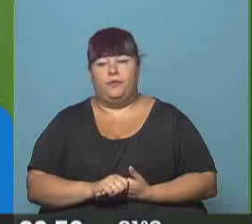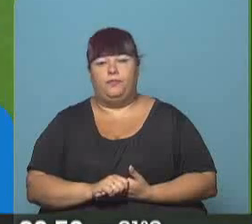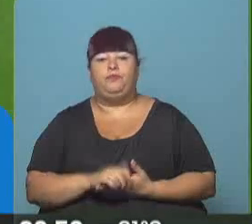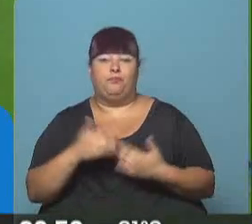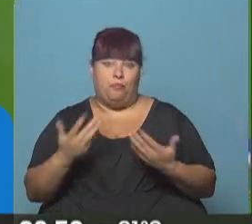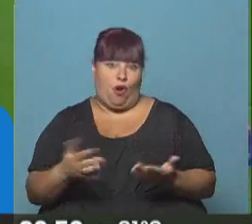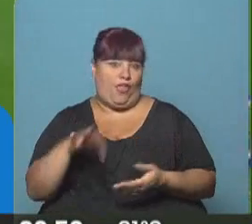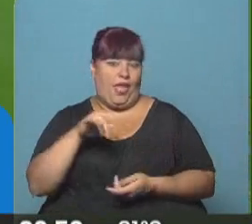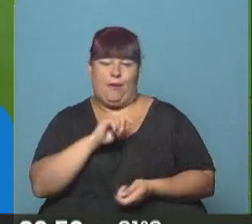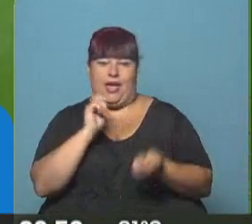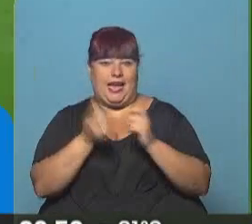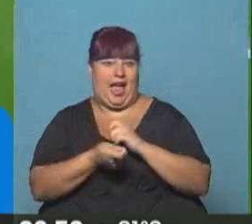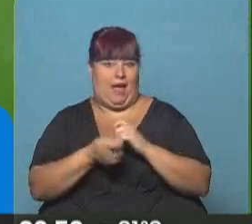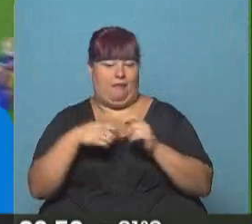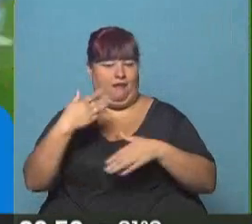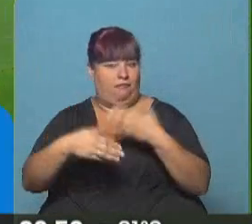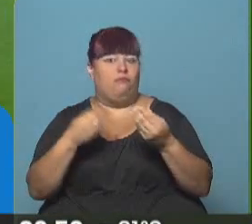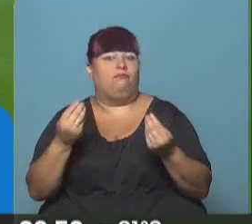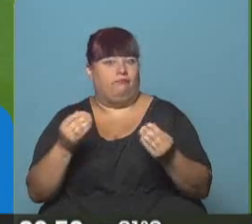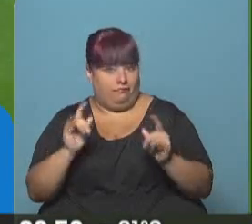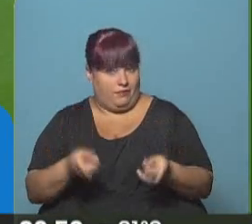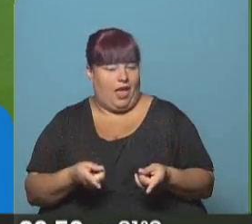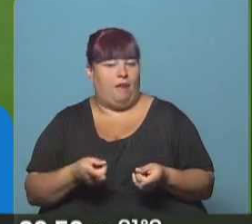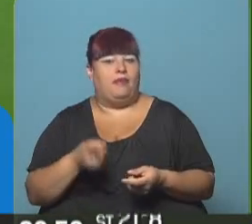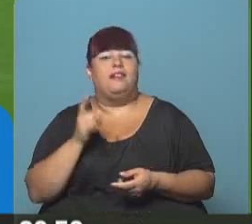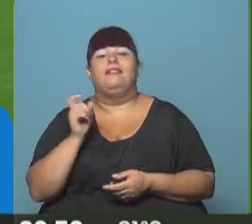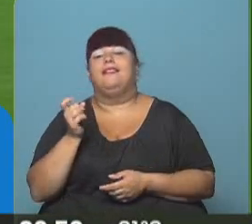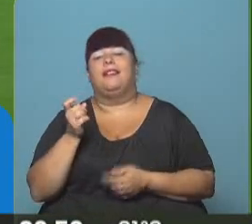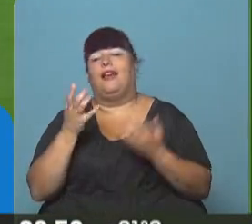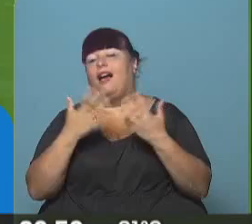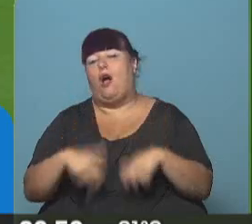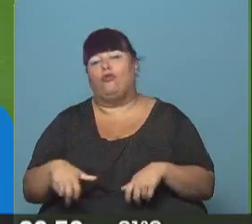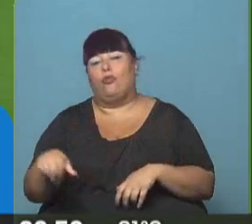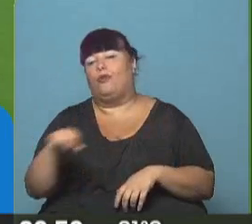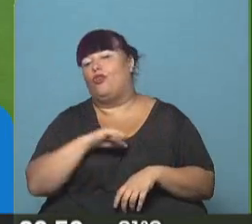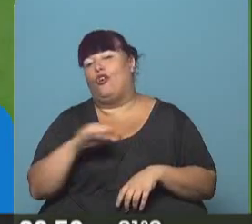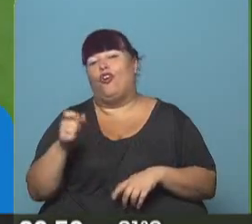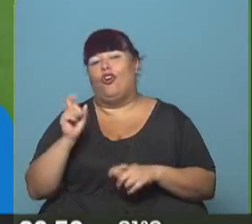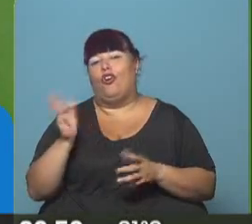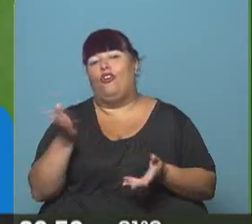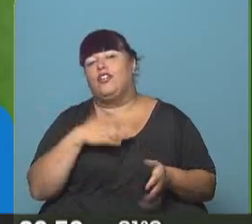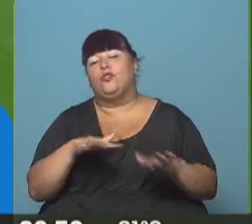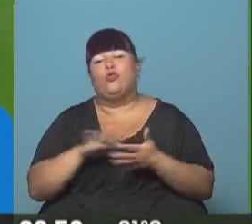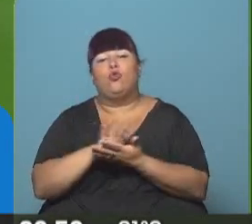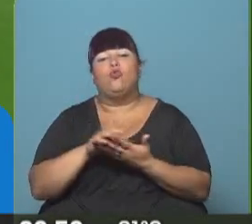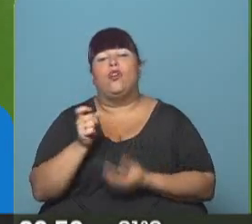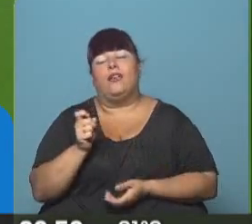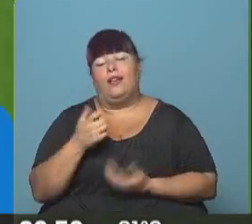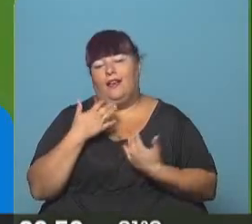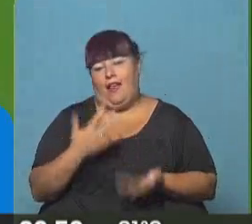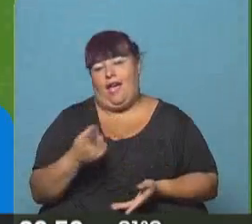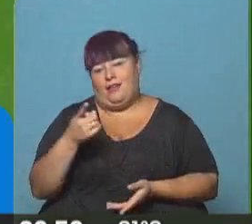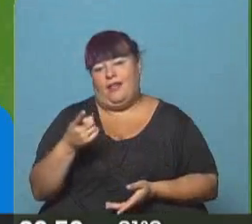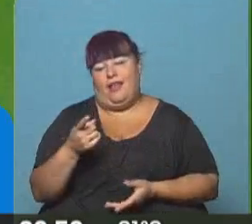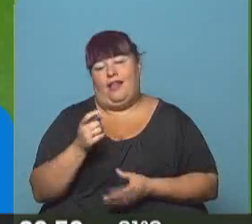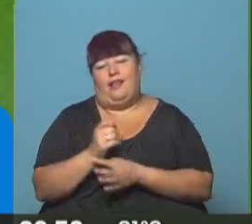Por eso tenía que revertir la serie. Y cuando no, ¿quién iba a llegar para resolver todo tipo de situación? El